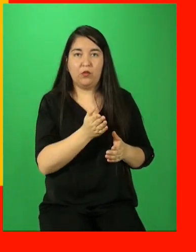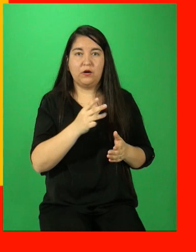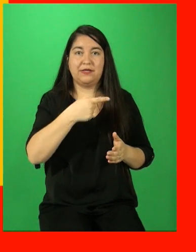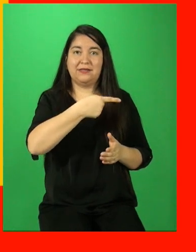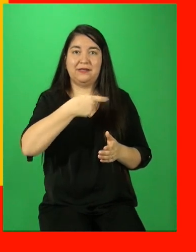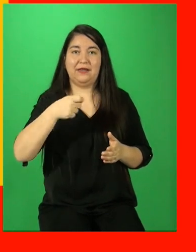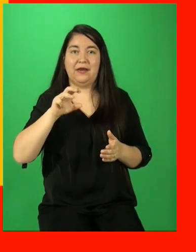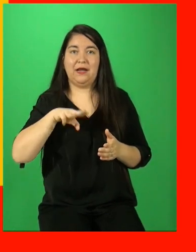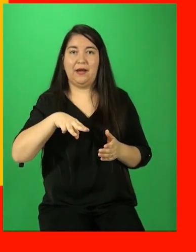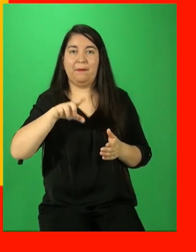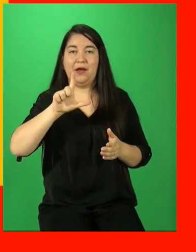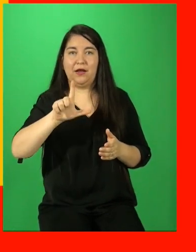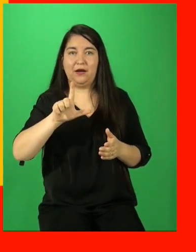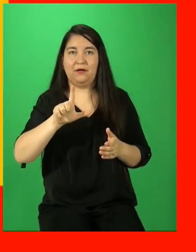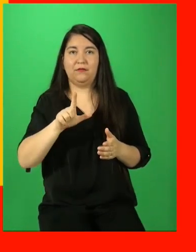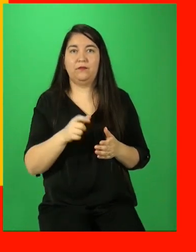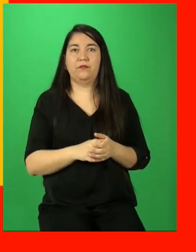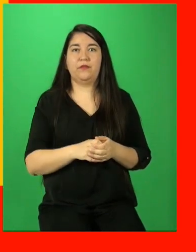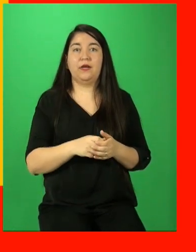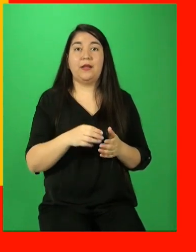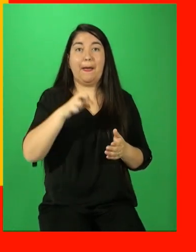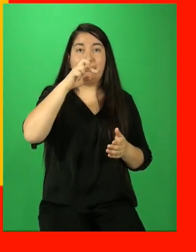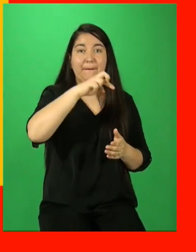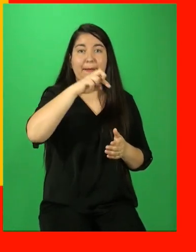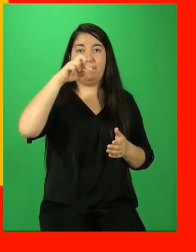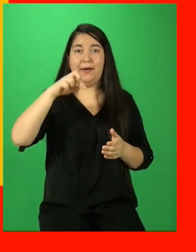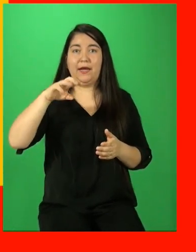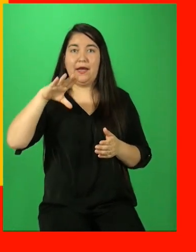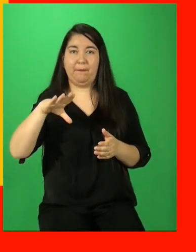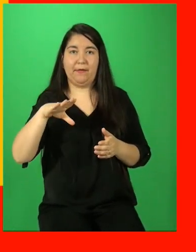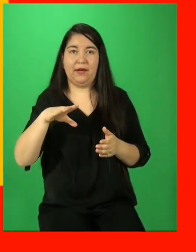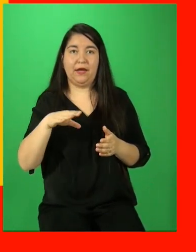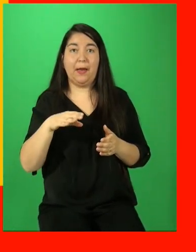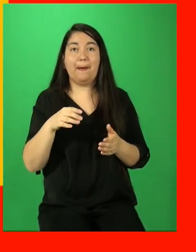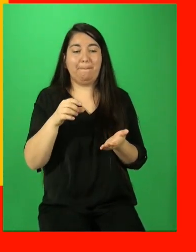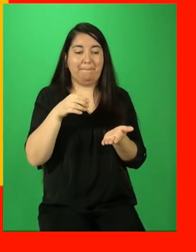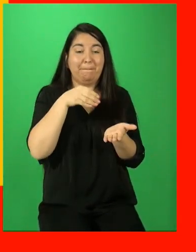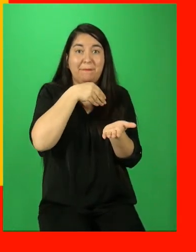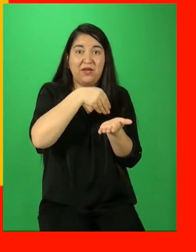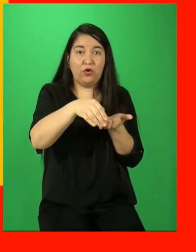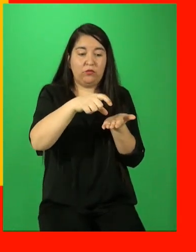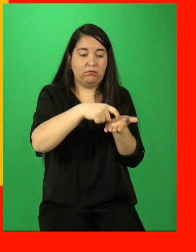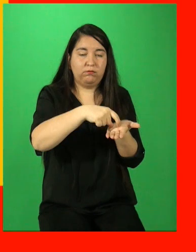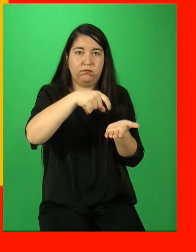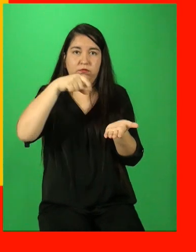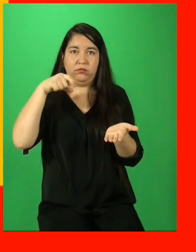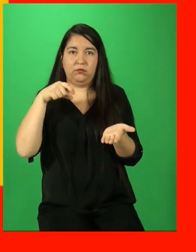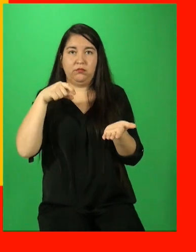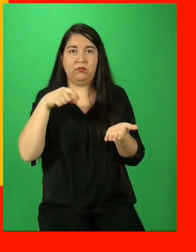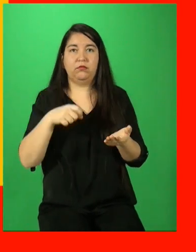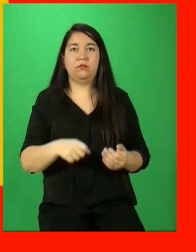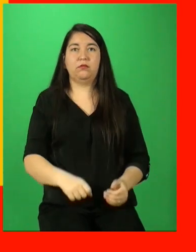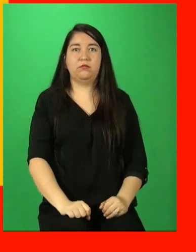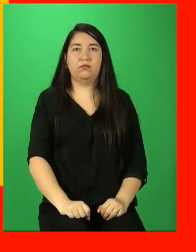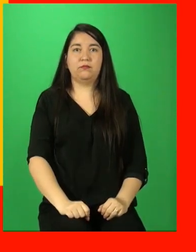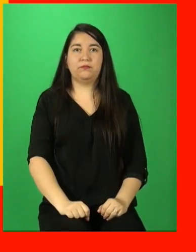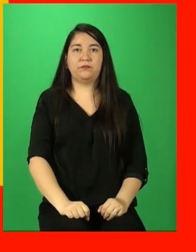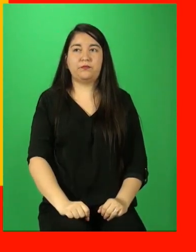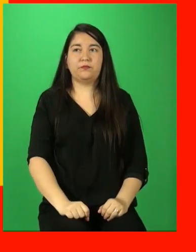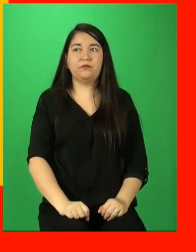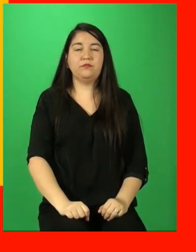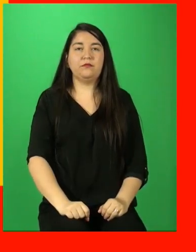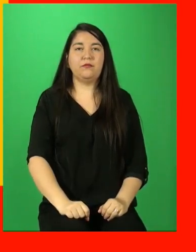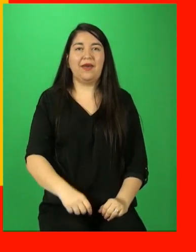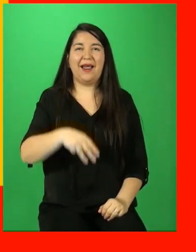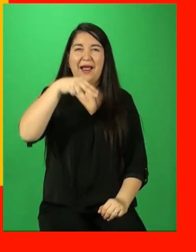solución. Vimos las partes por millón, que mide los miligramos de soluto que hay en kilogramos de disolución.